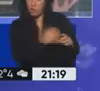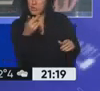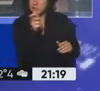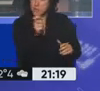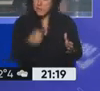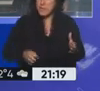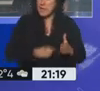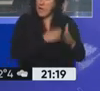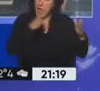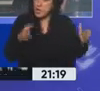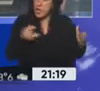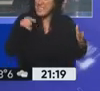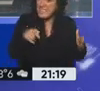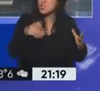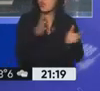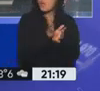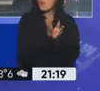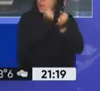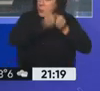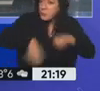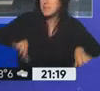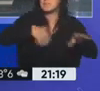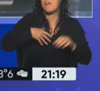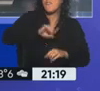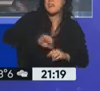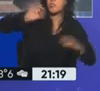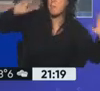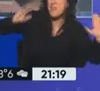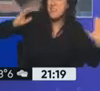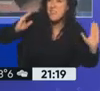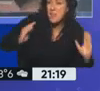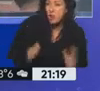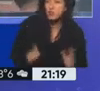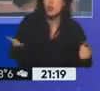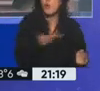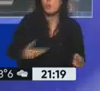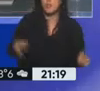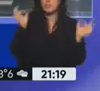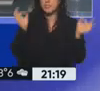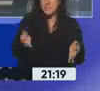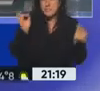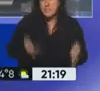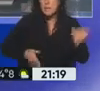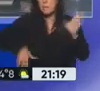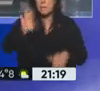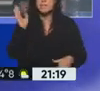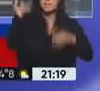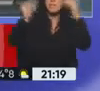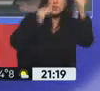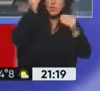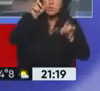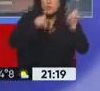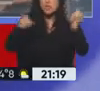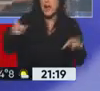año, bueno, es el punto de partida para bajar la inflación. El gobierno sabe que la principal preocupación que tienen